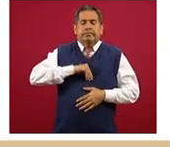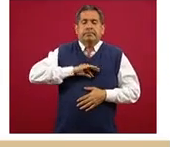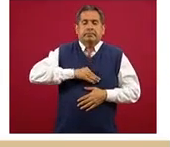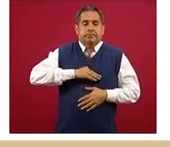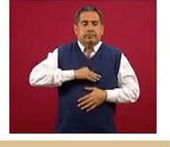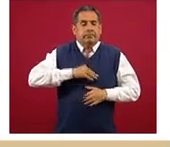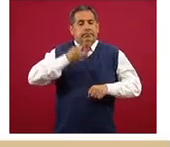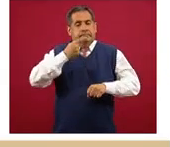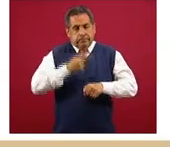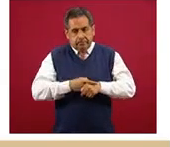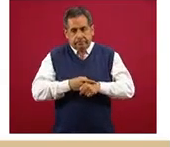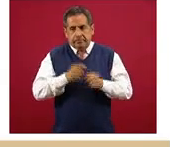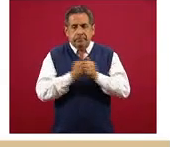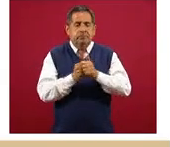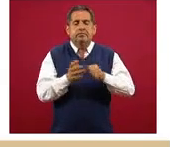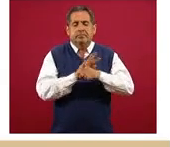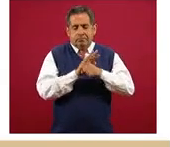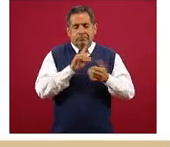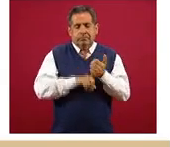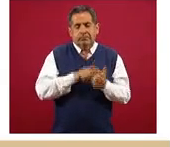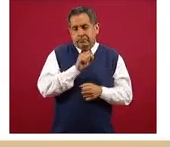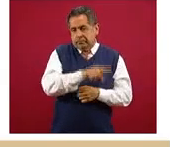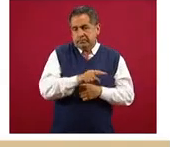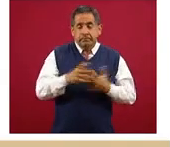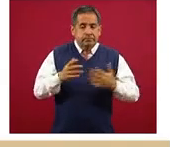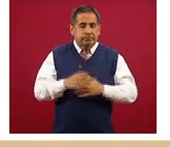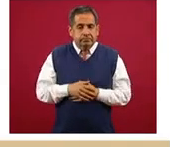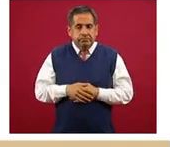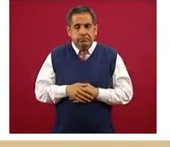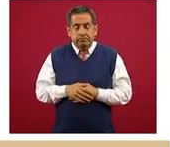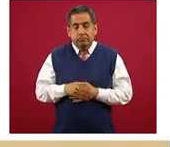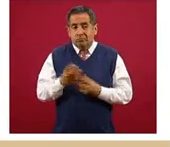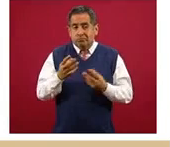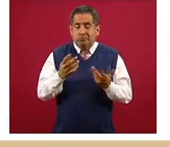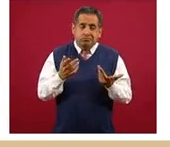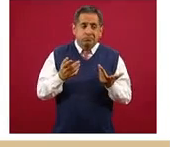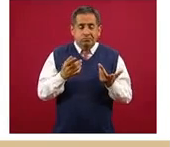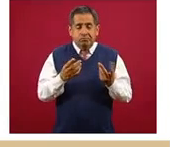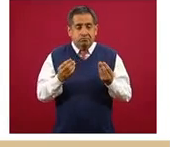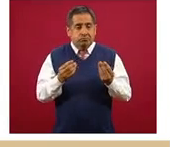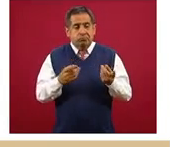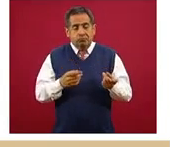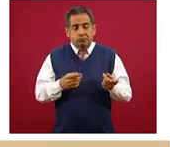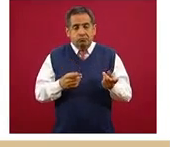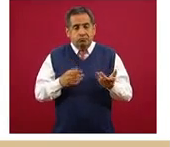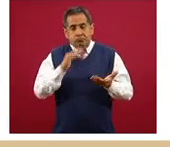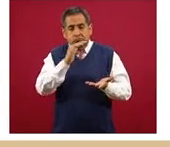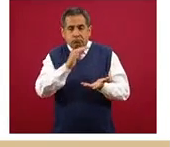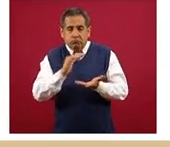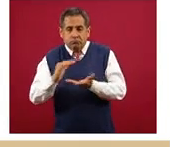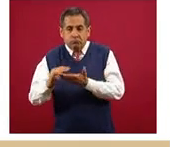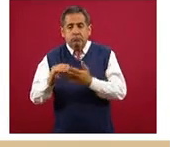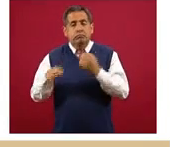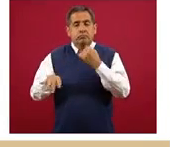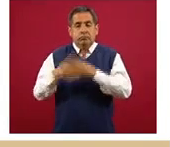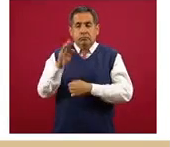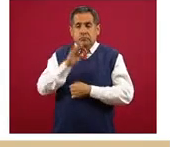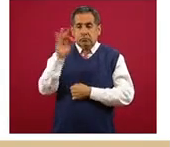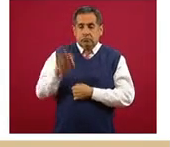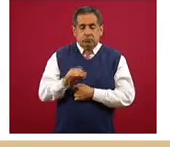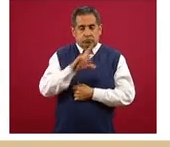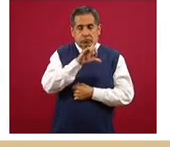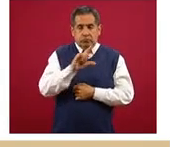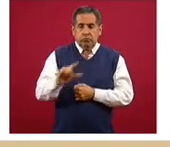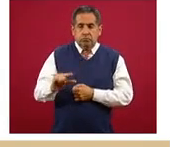y enfermado de COVID-19, lo que es un porcentaje bastante menor, 14%